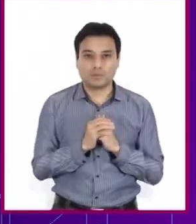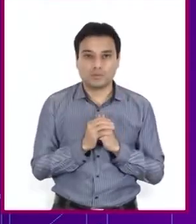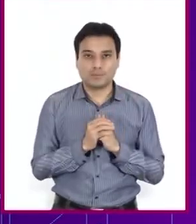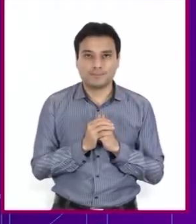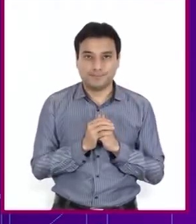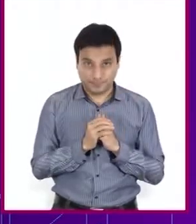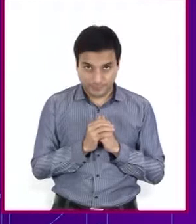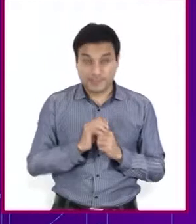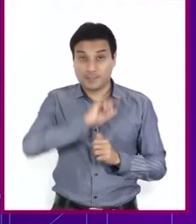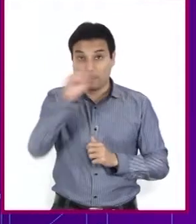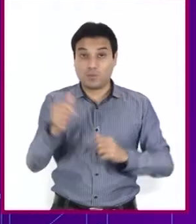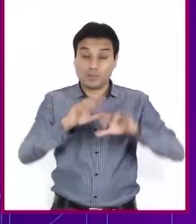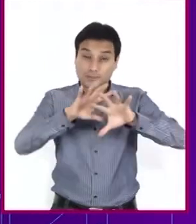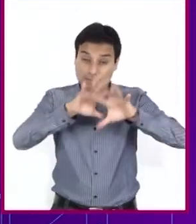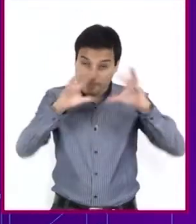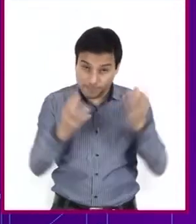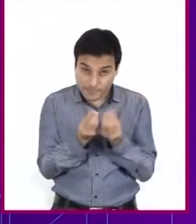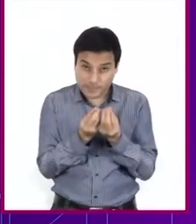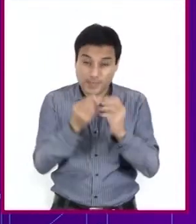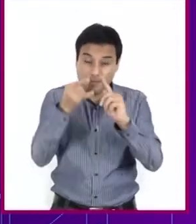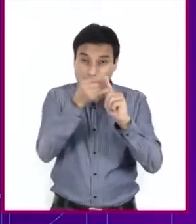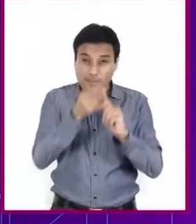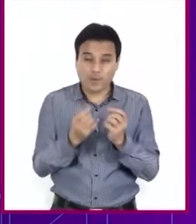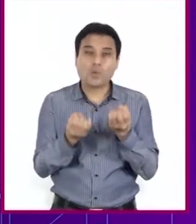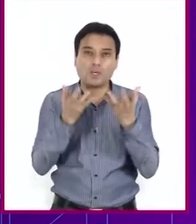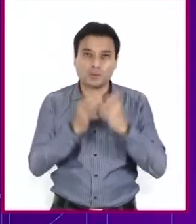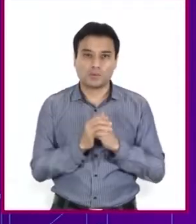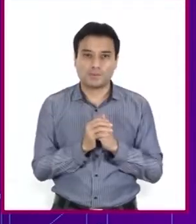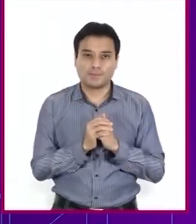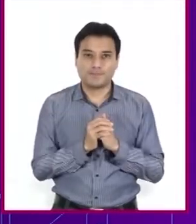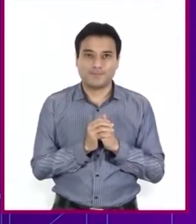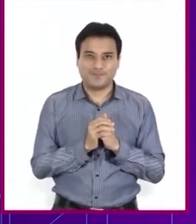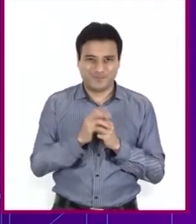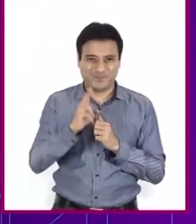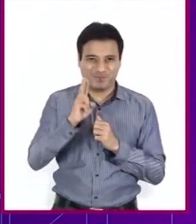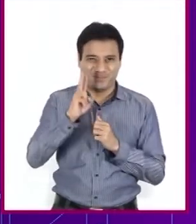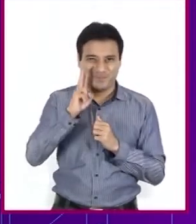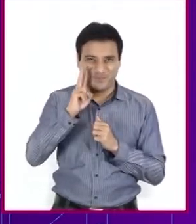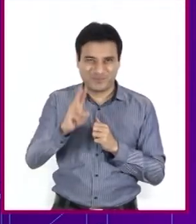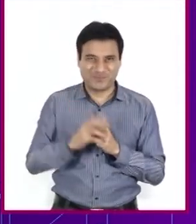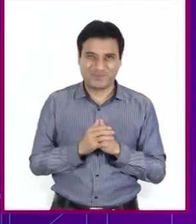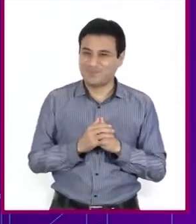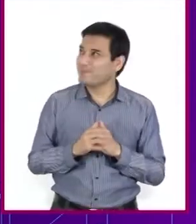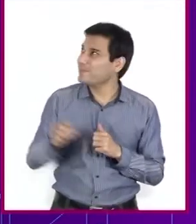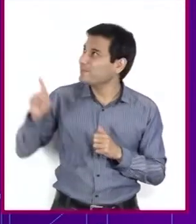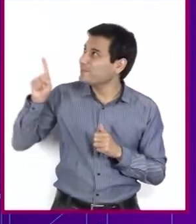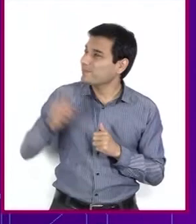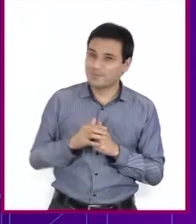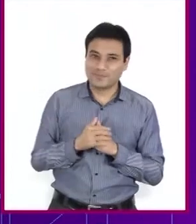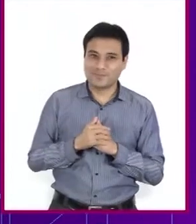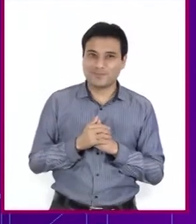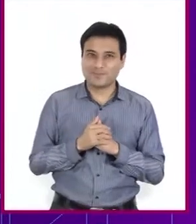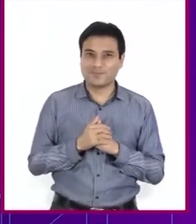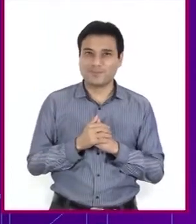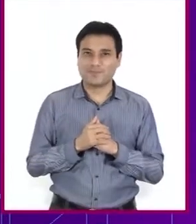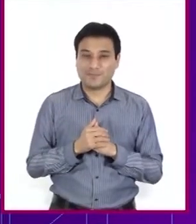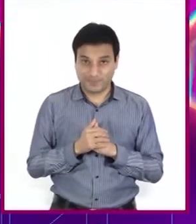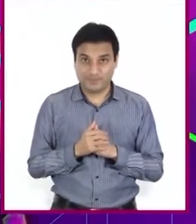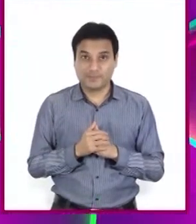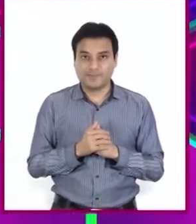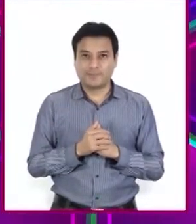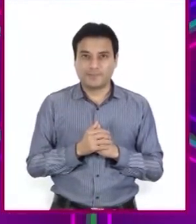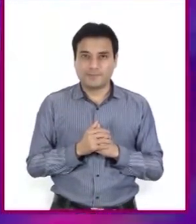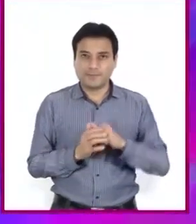en ella que el número de cuadritos de la altura es el doble del número de cuadritos de la